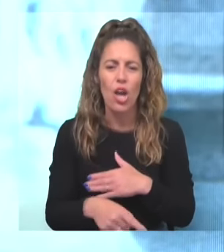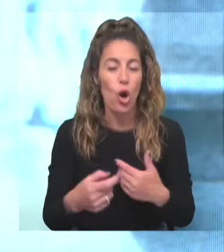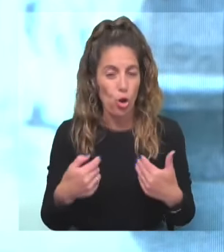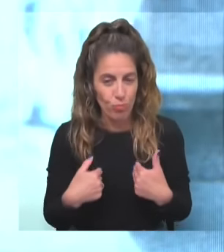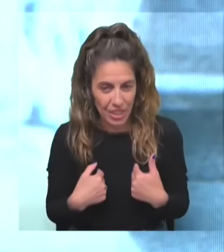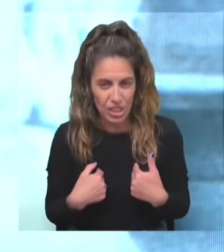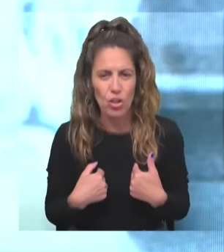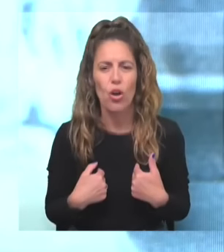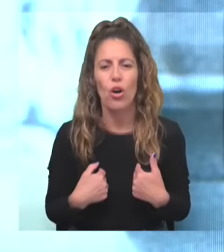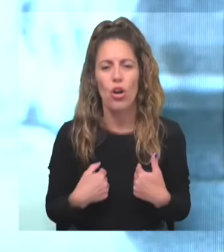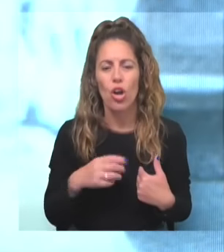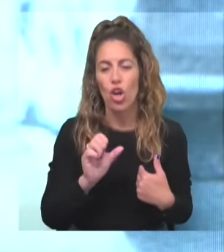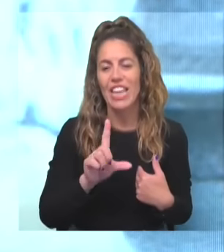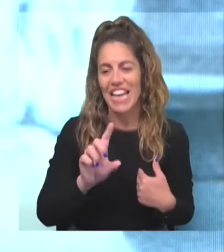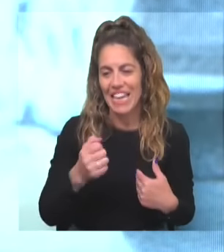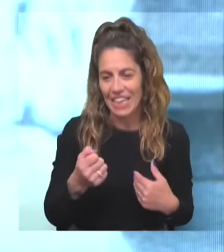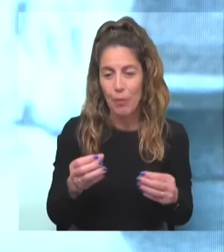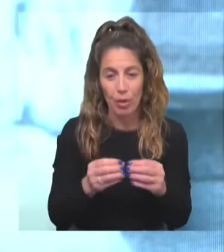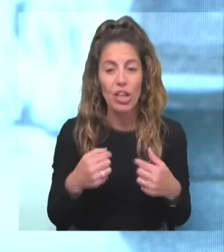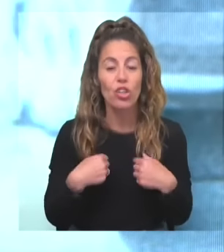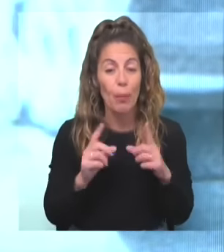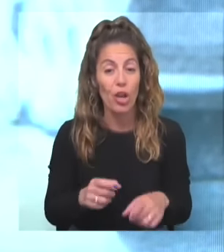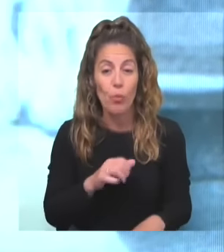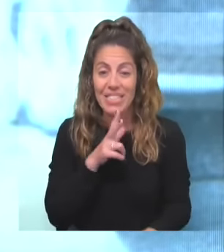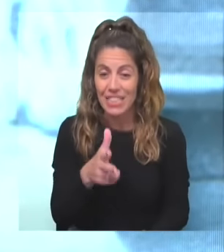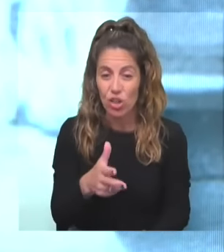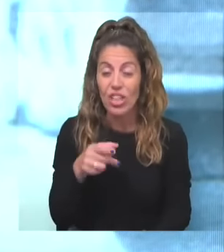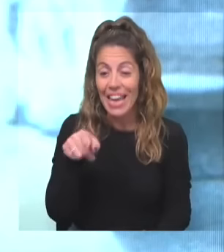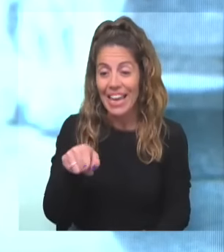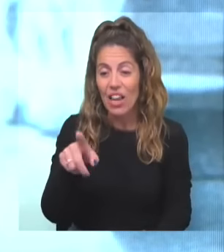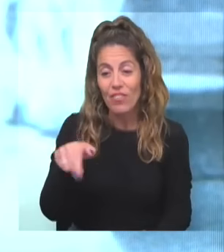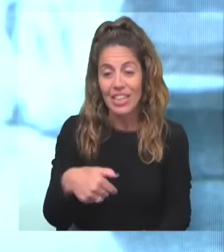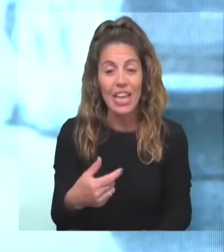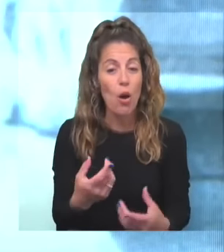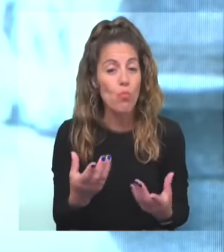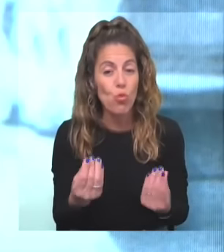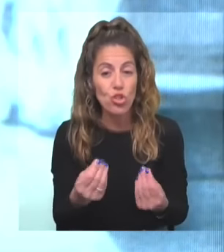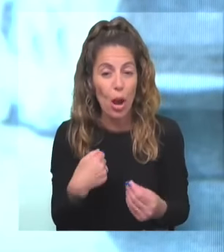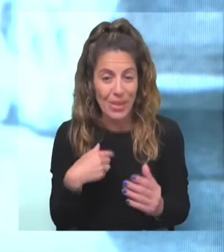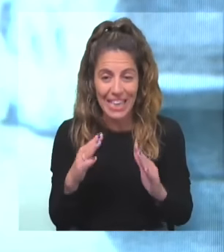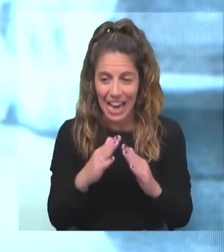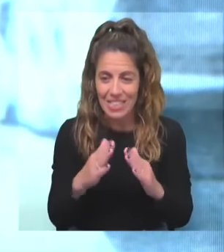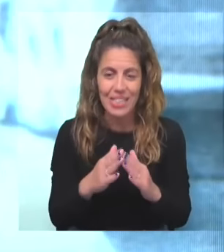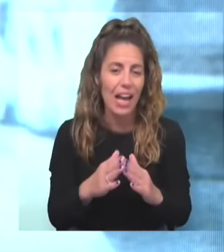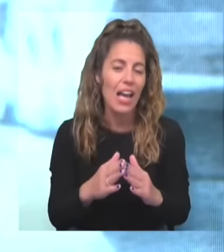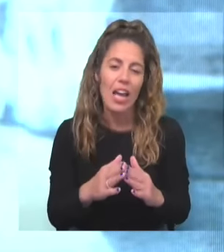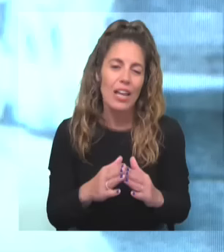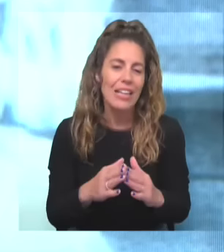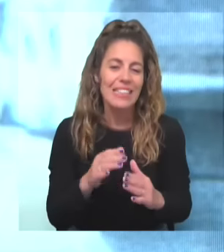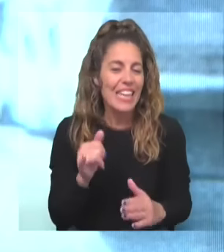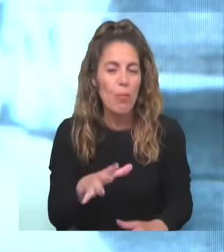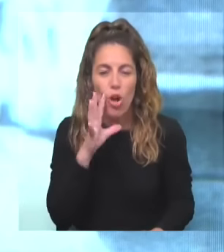conmigo, con Elena, mi compañera, y con mis hijos. Perico iba mucho a casa, teníamos siempre oportunidad de charlar largo y